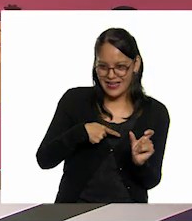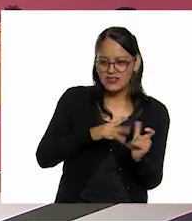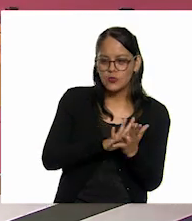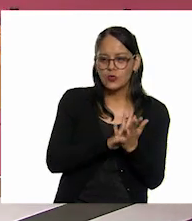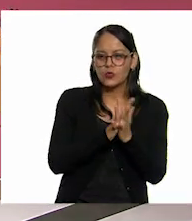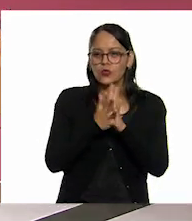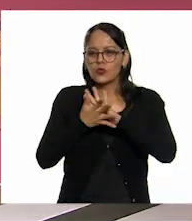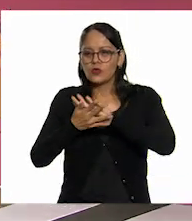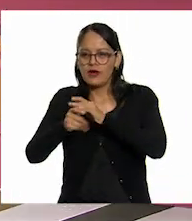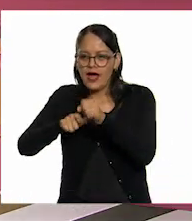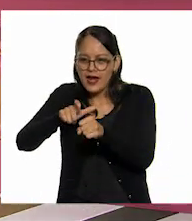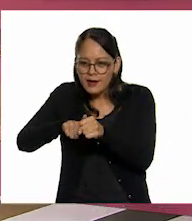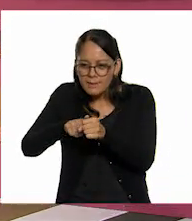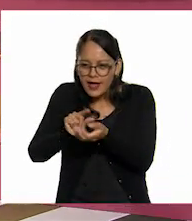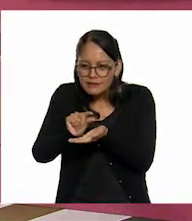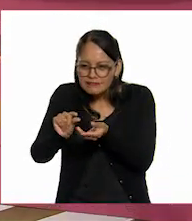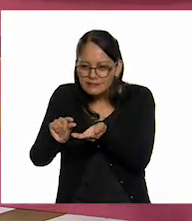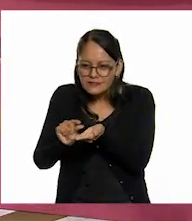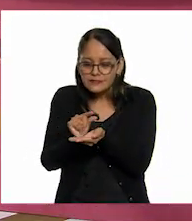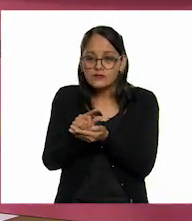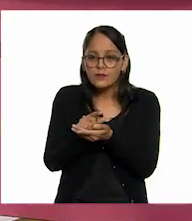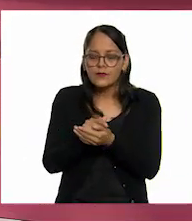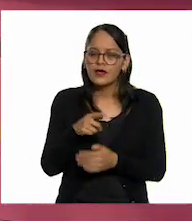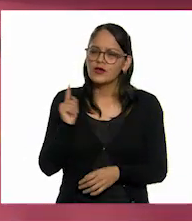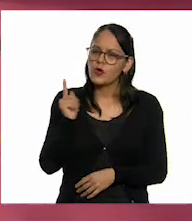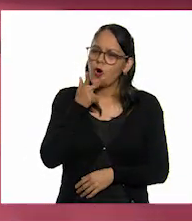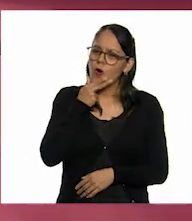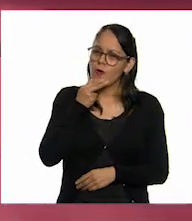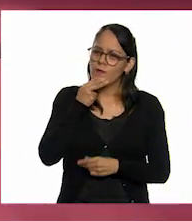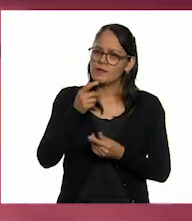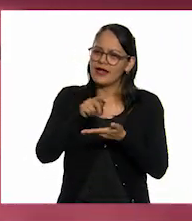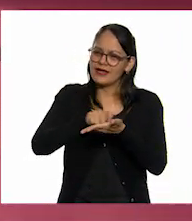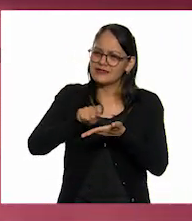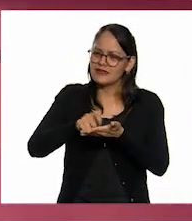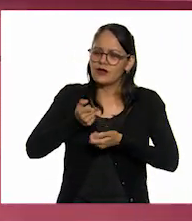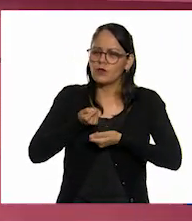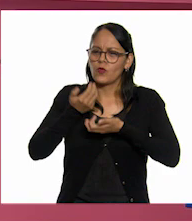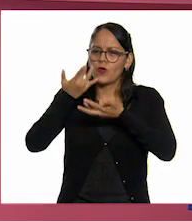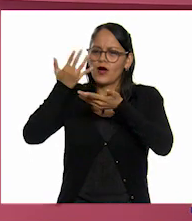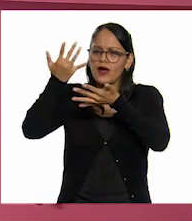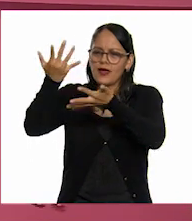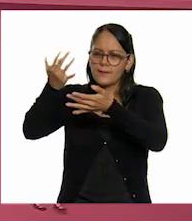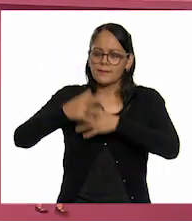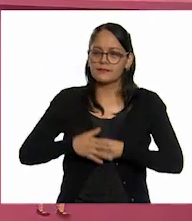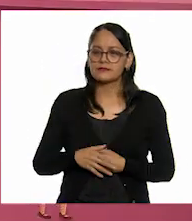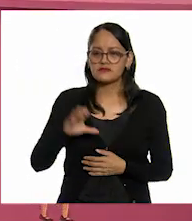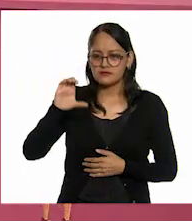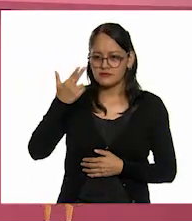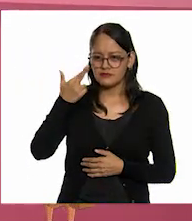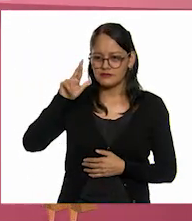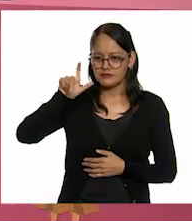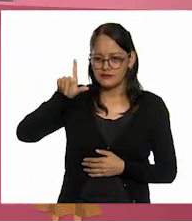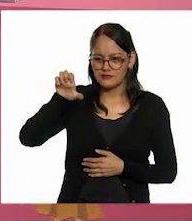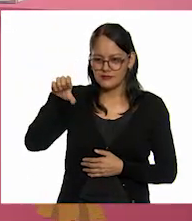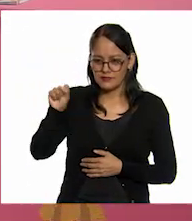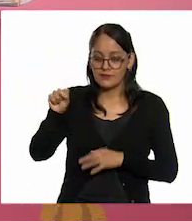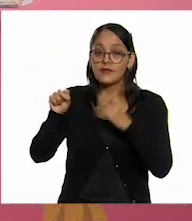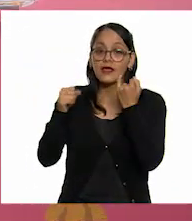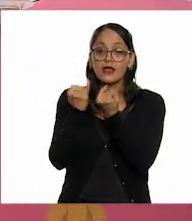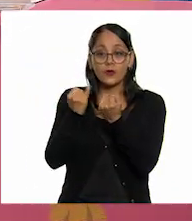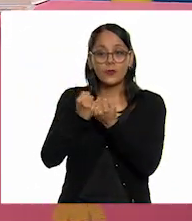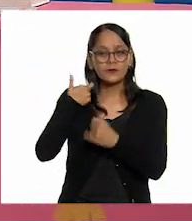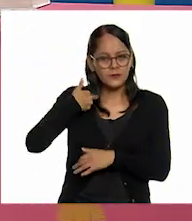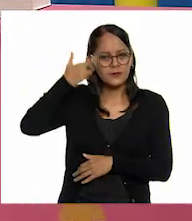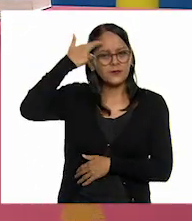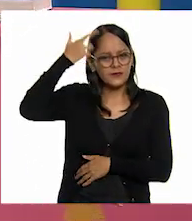Y bueno, de poetas, me gusta mucho Charles Baudelaire. Me acuerdo que lo sugerí como